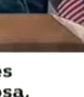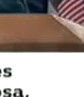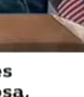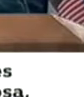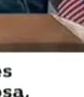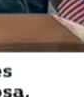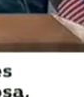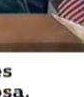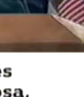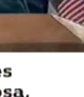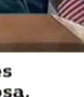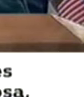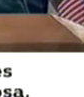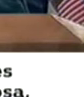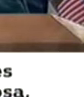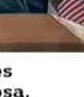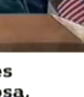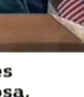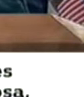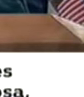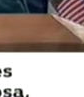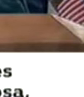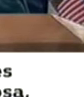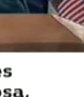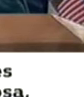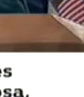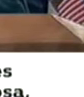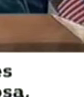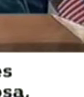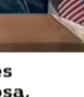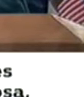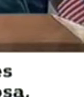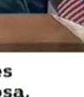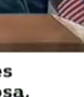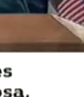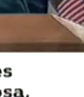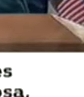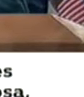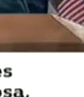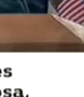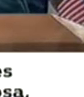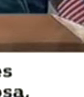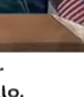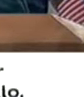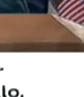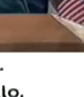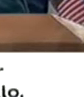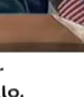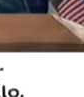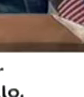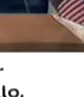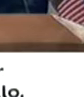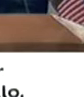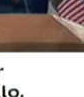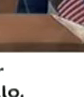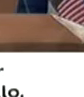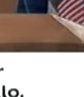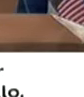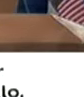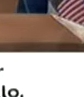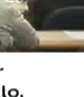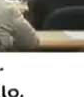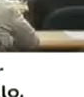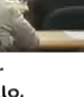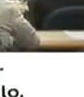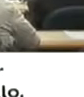This crisis in Venezuela is deep and difficult and dangerous, and I can't wait to get to